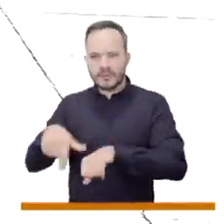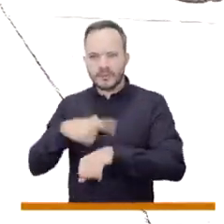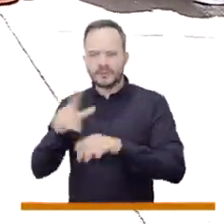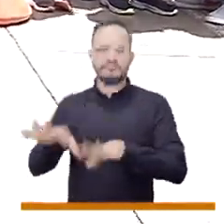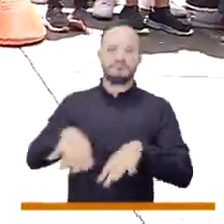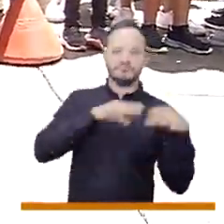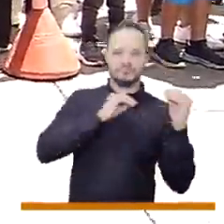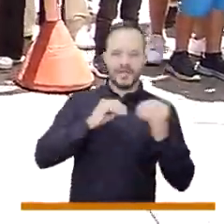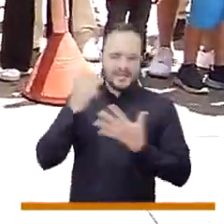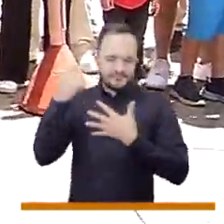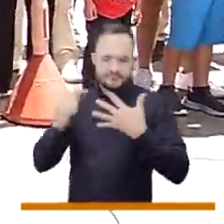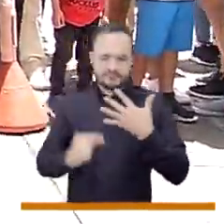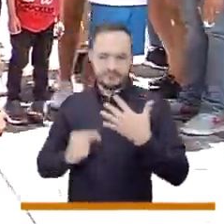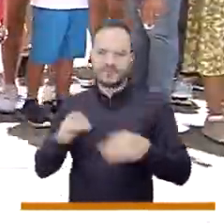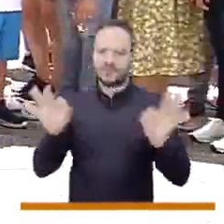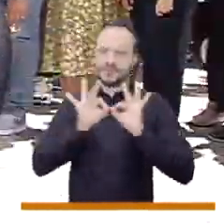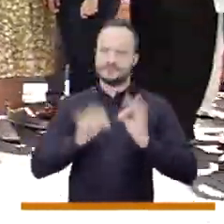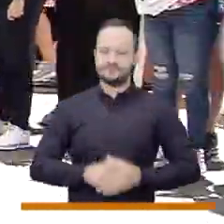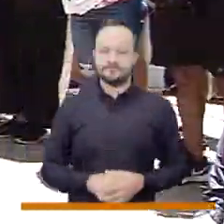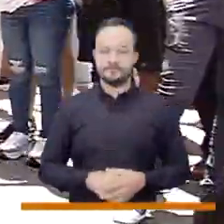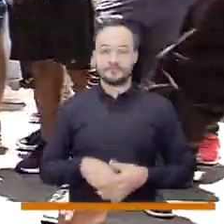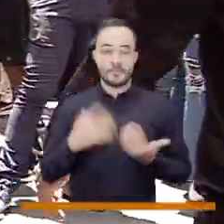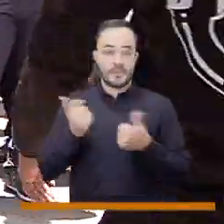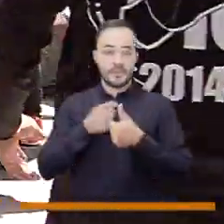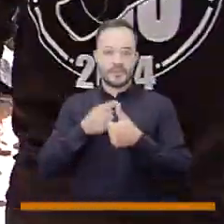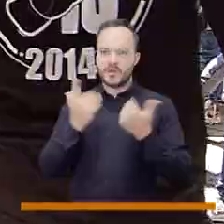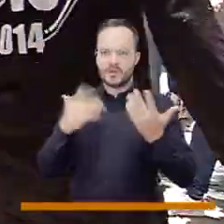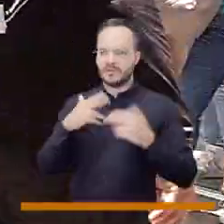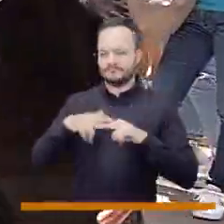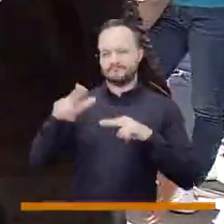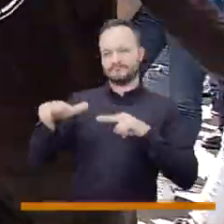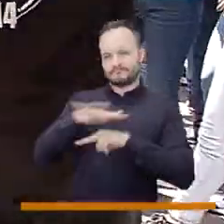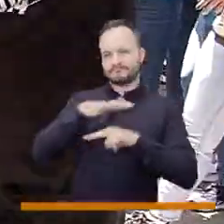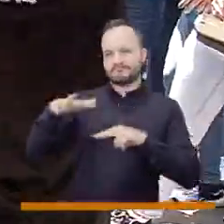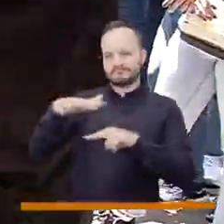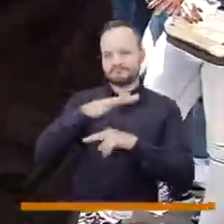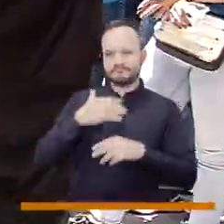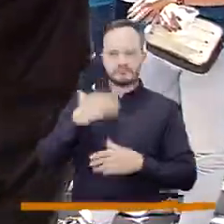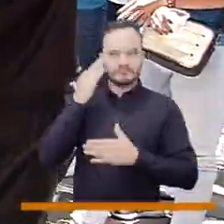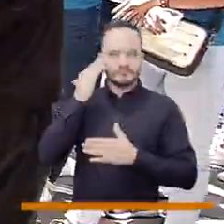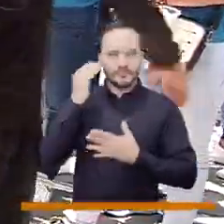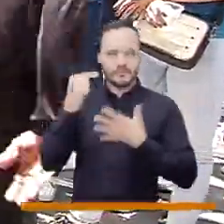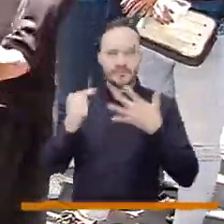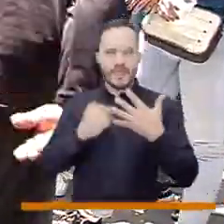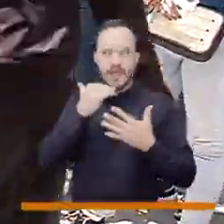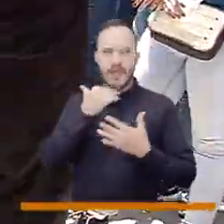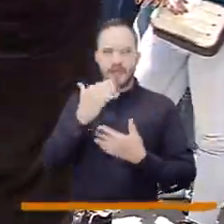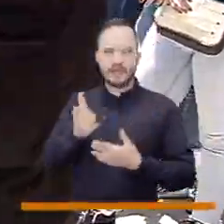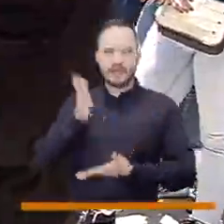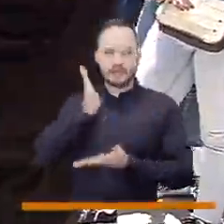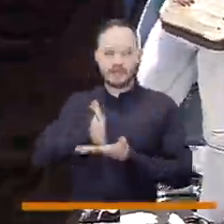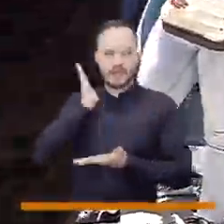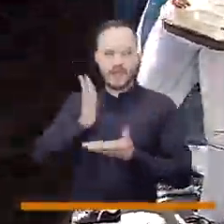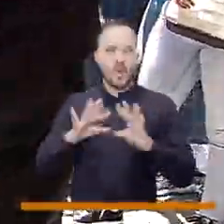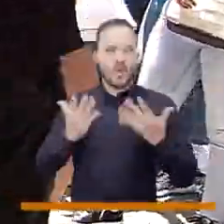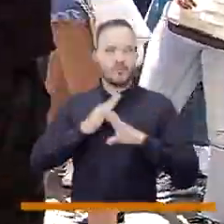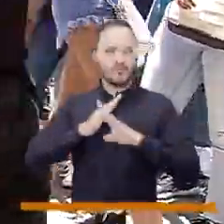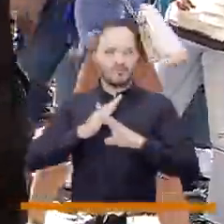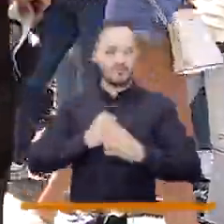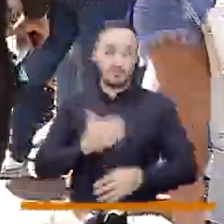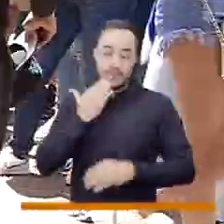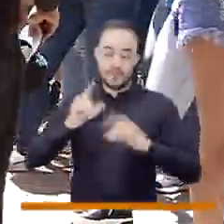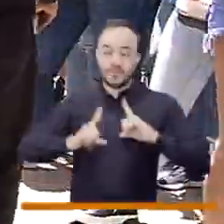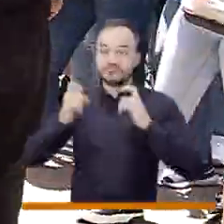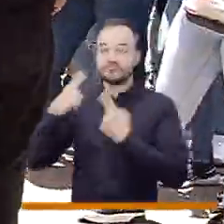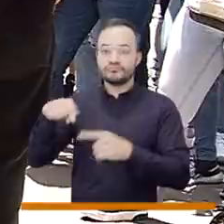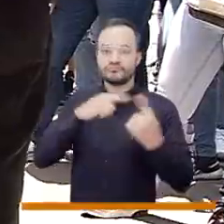etc. Bueno, este tipo de estudios primero se utilizan por un tema ambiental, por un tema de riesgos, para evitar situaciones de riesgos